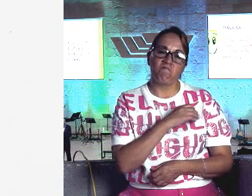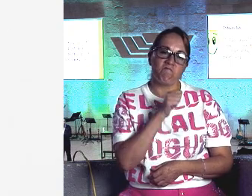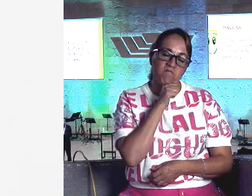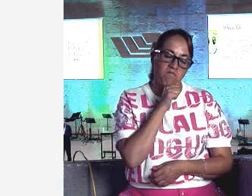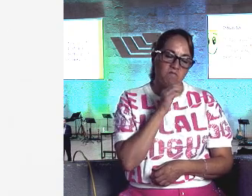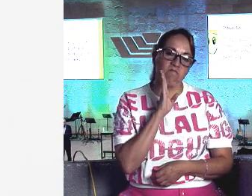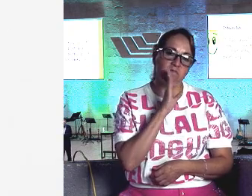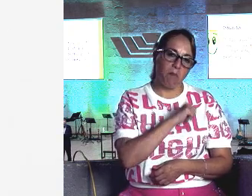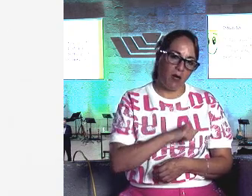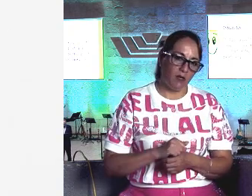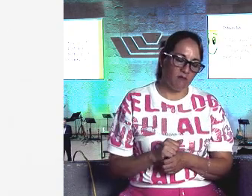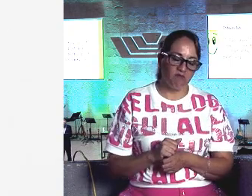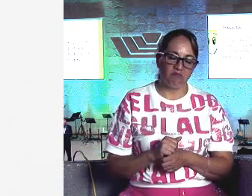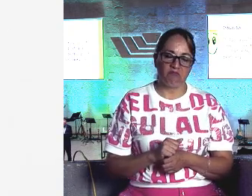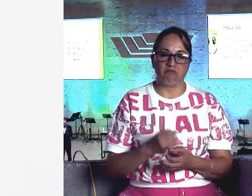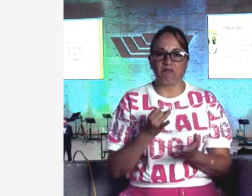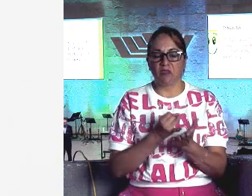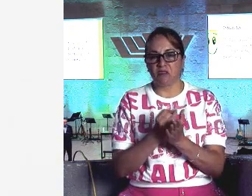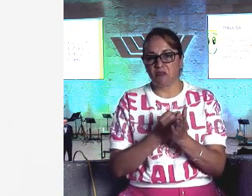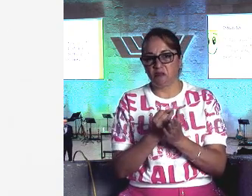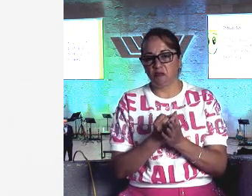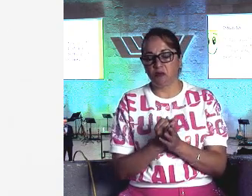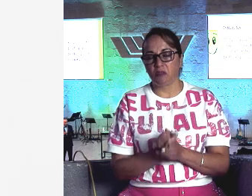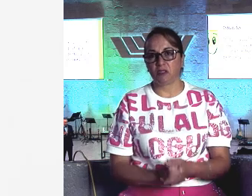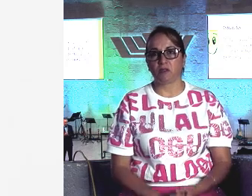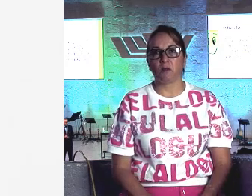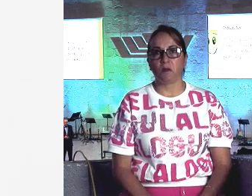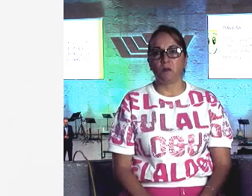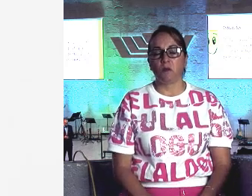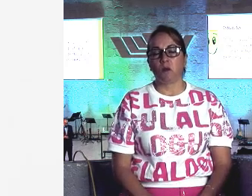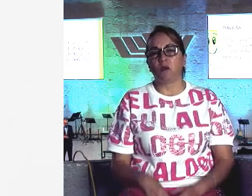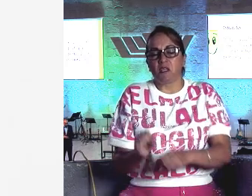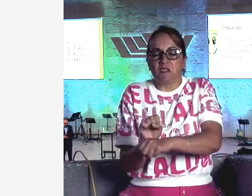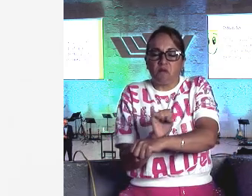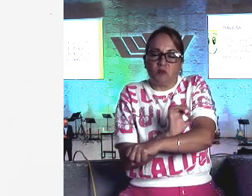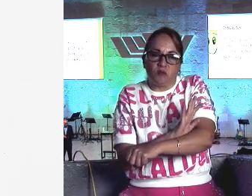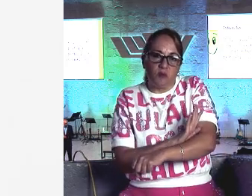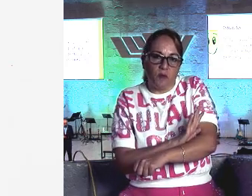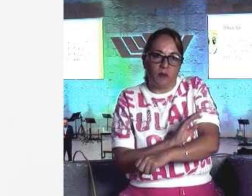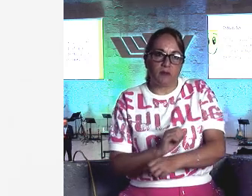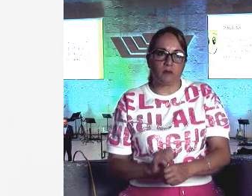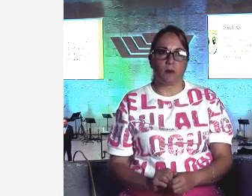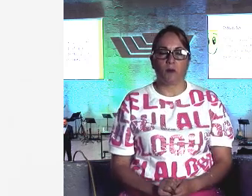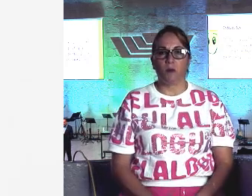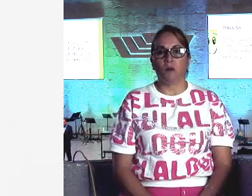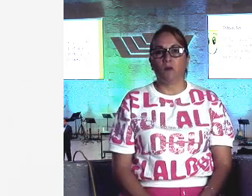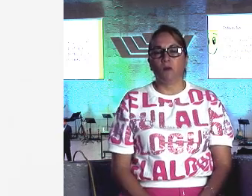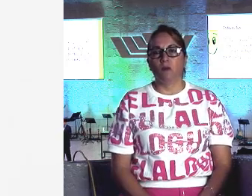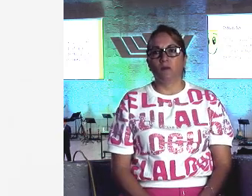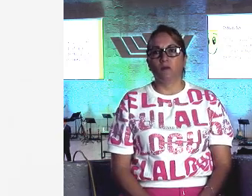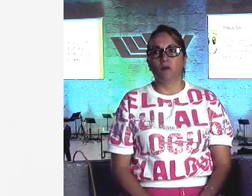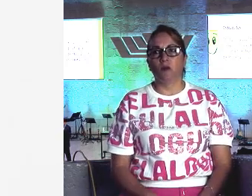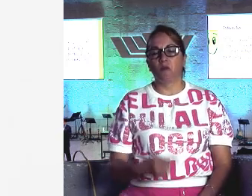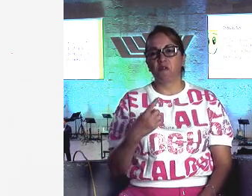en un buen gesto, o emocionado, o basado por el tiempo,